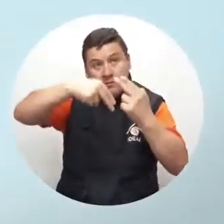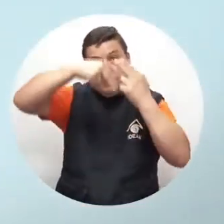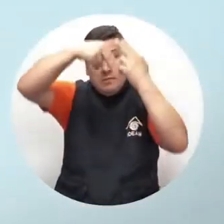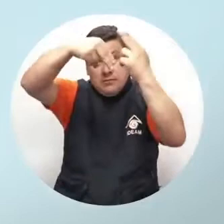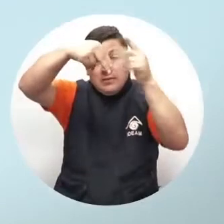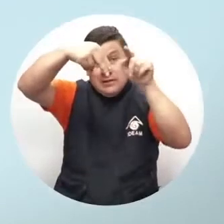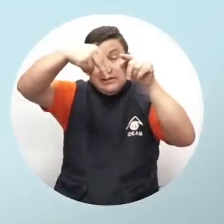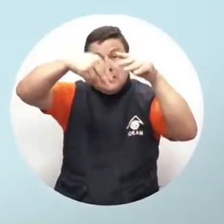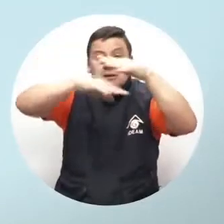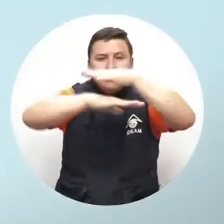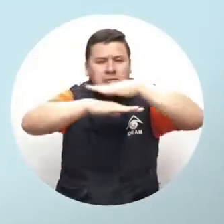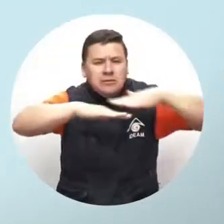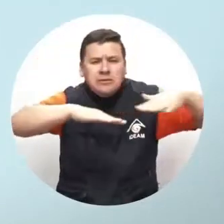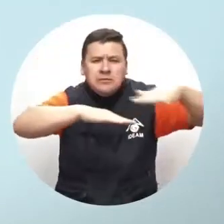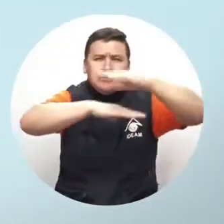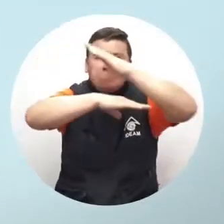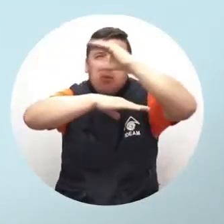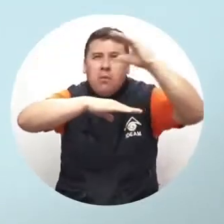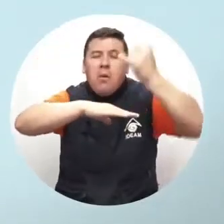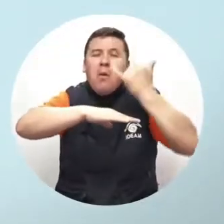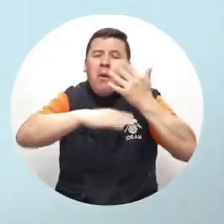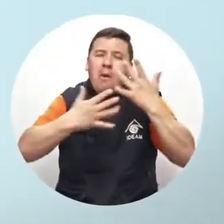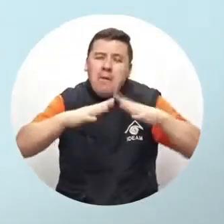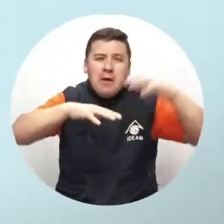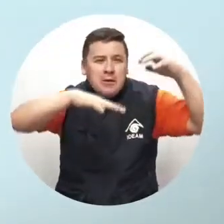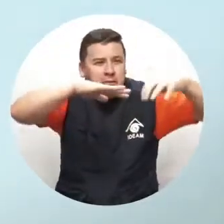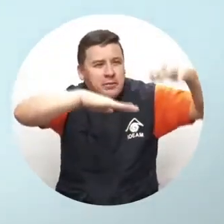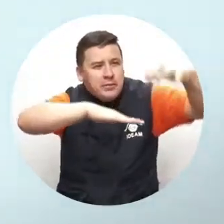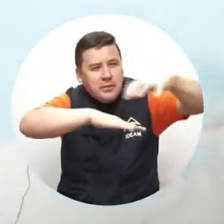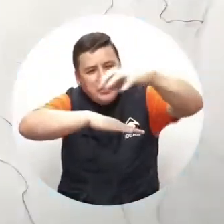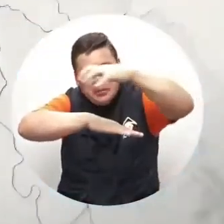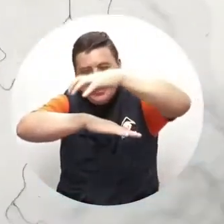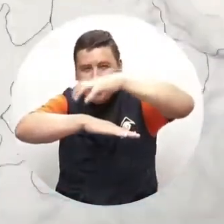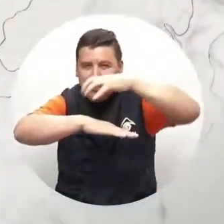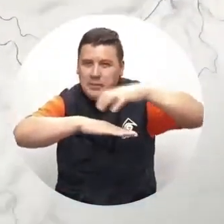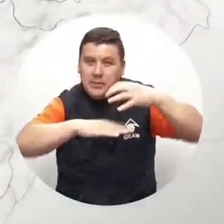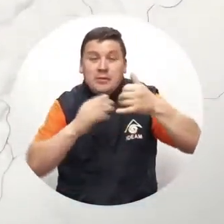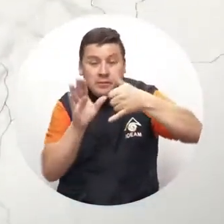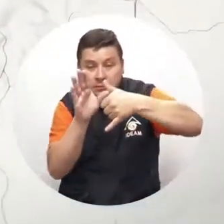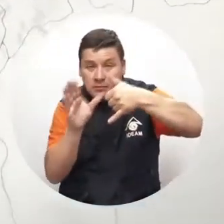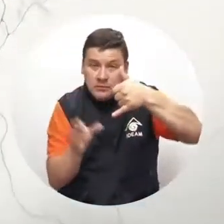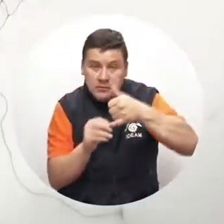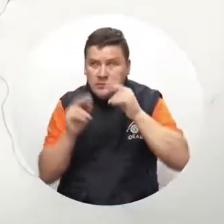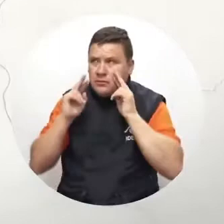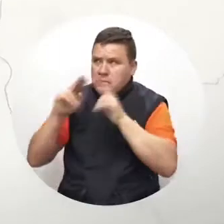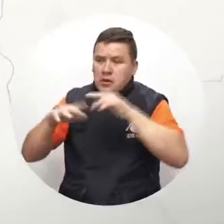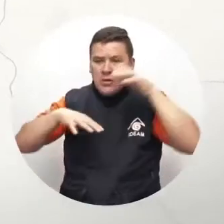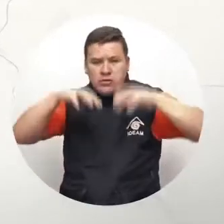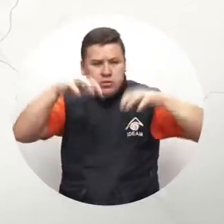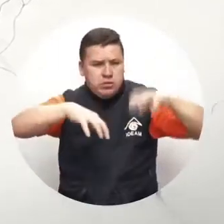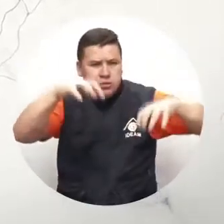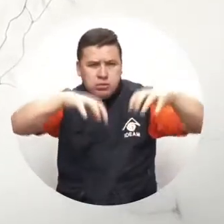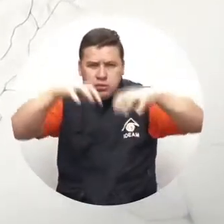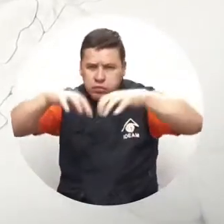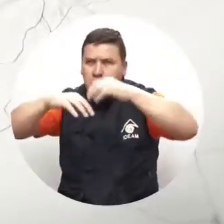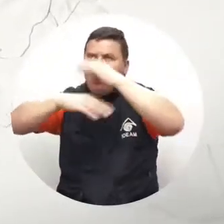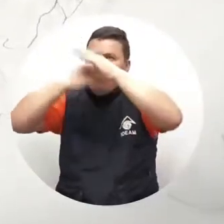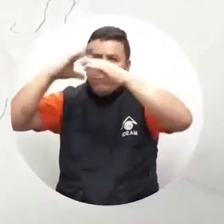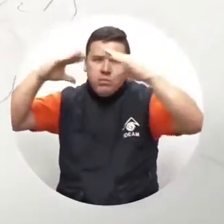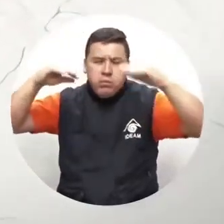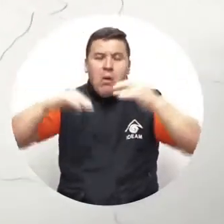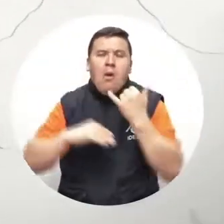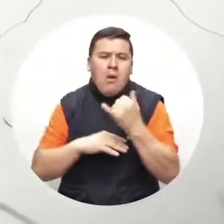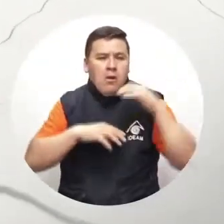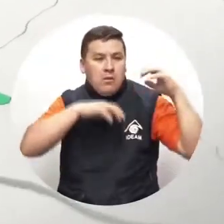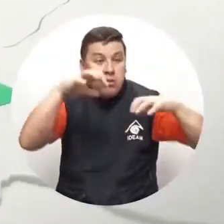altura del archipiélago de San Andrés y Providencia habrá cielo nuboso con probabilidad de lloviznas. La región pacífica tendrá tiempo lluvioso